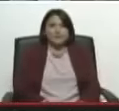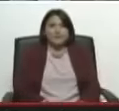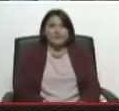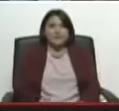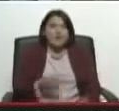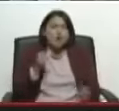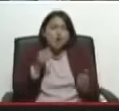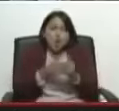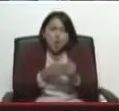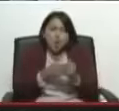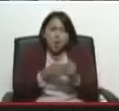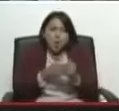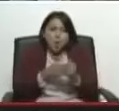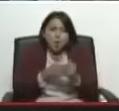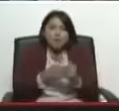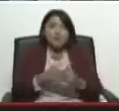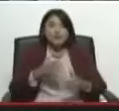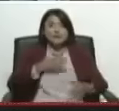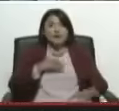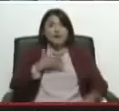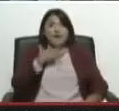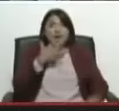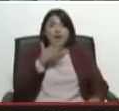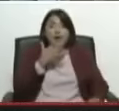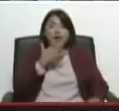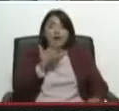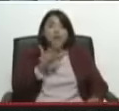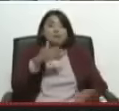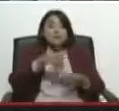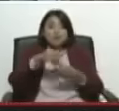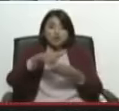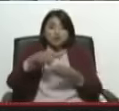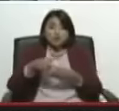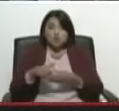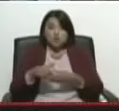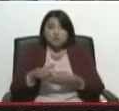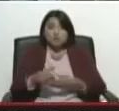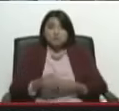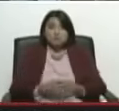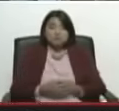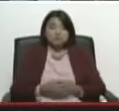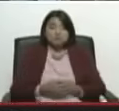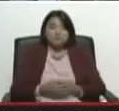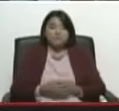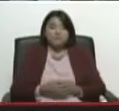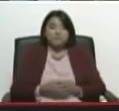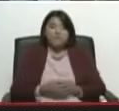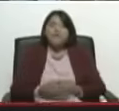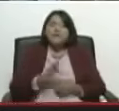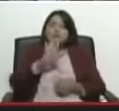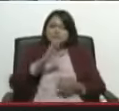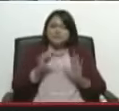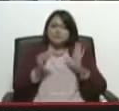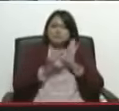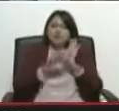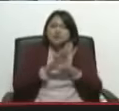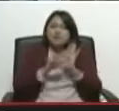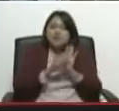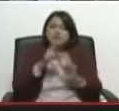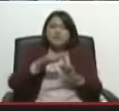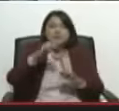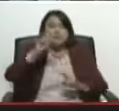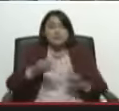club, que quieran realizar una elección por mandato constitucional y por la ley